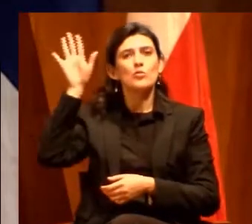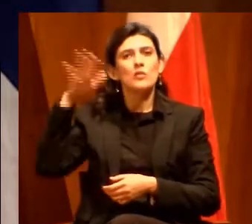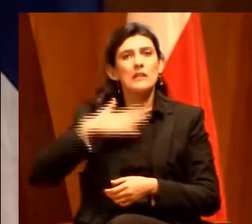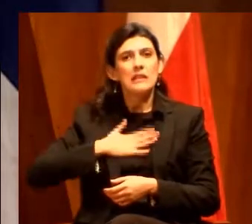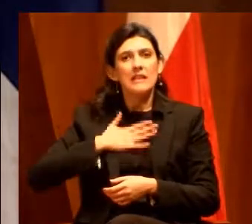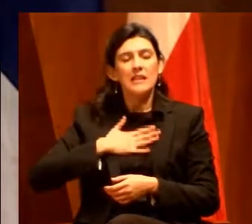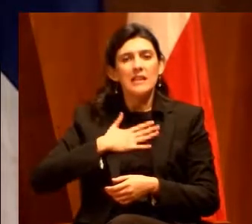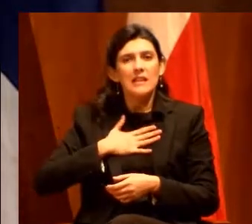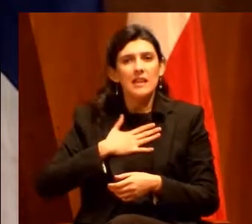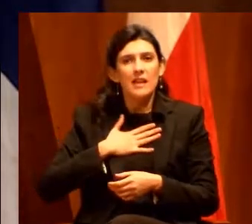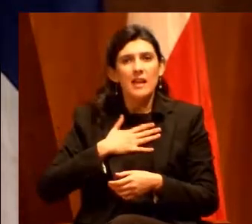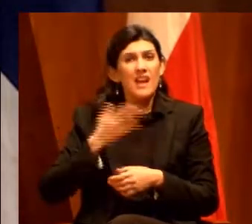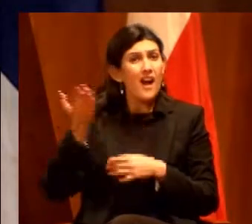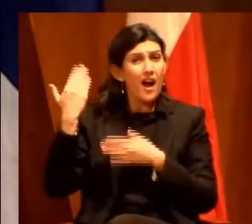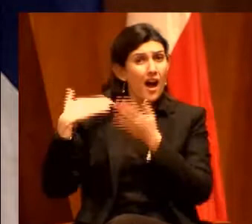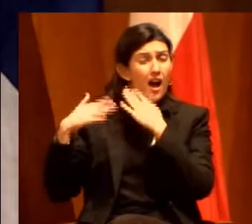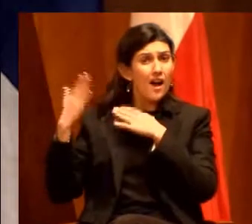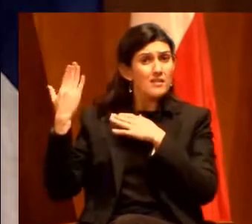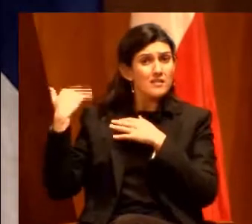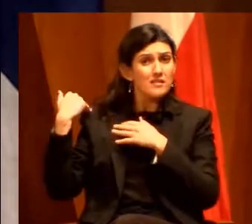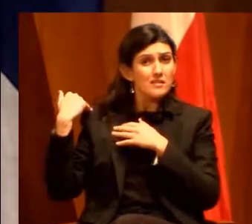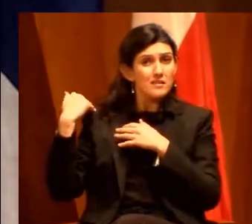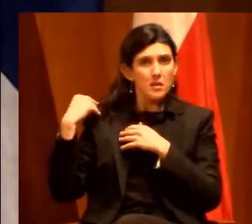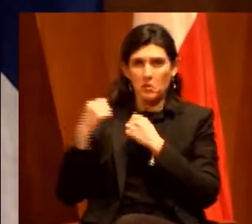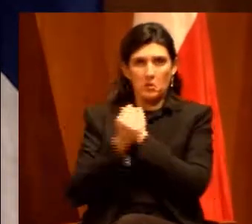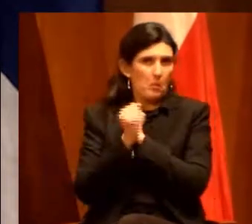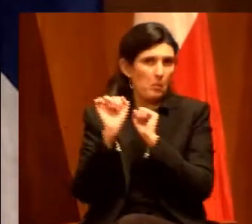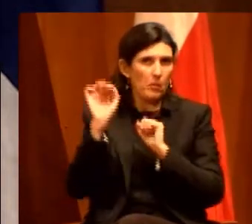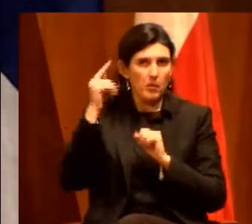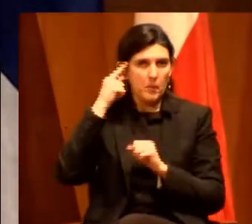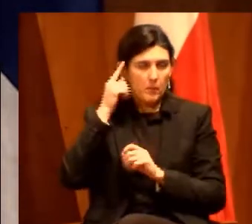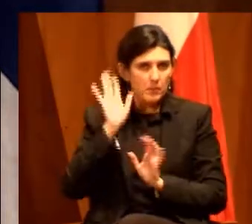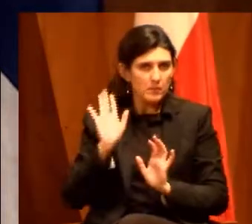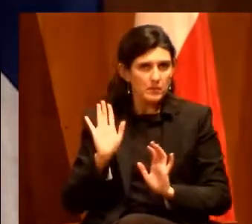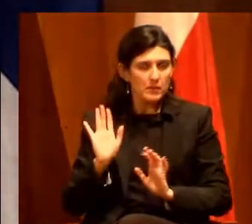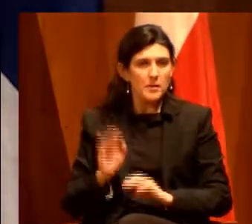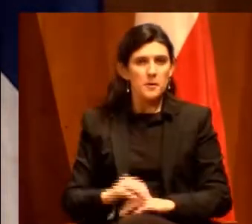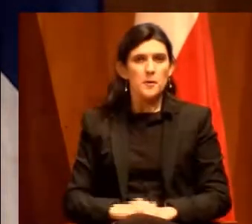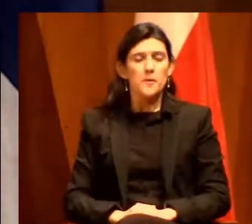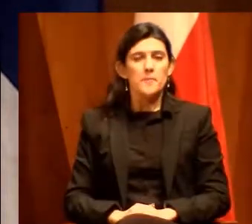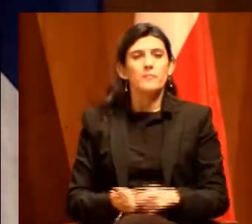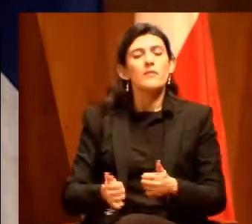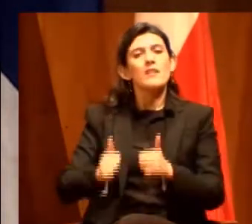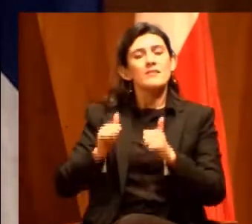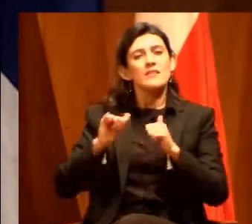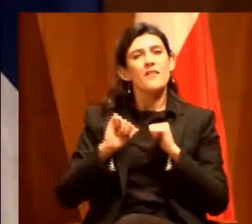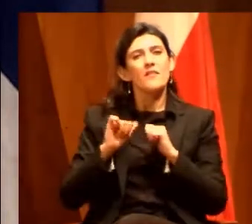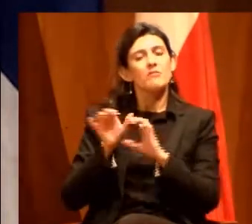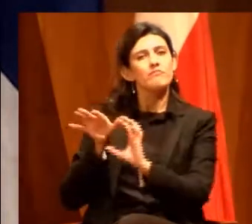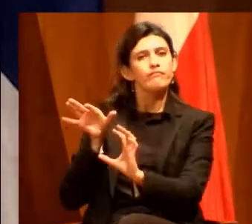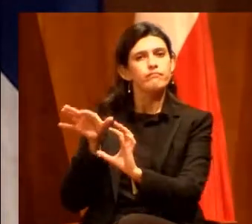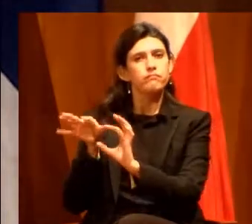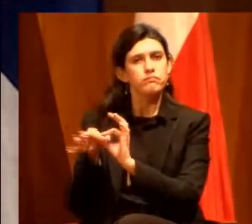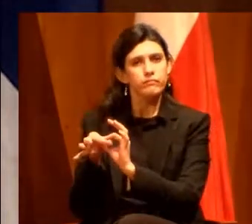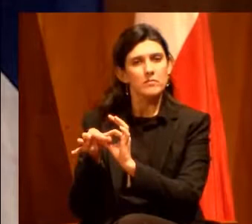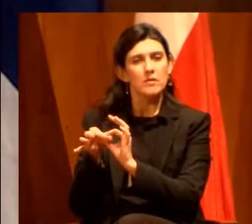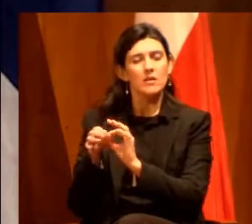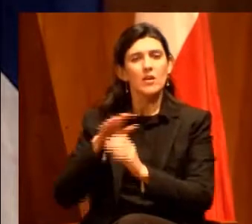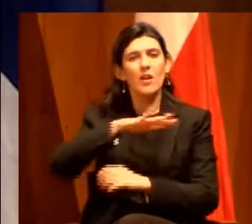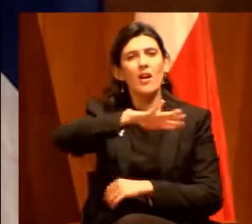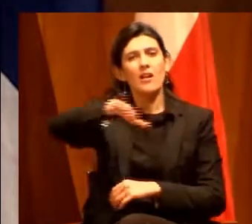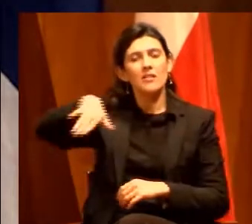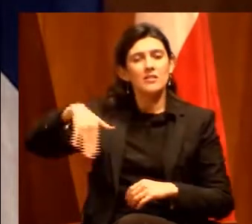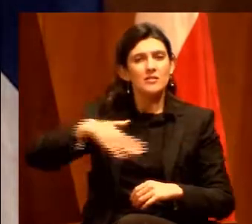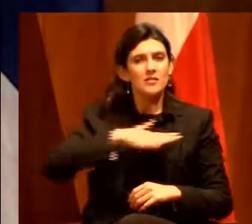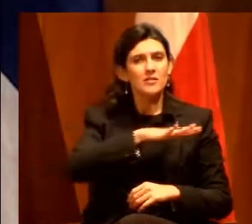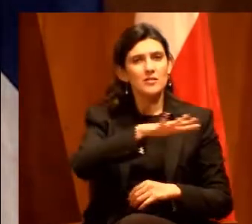eran impensadas para generaciones inmediatamente anteriores. El desafío de vincularnos estrechamente con nuestro entorno,